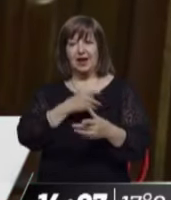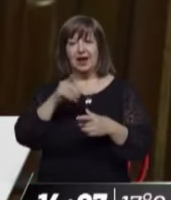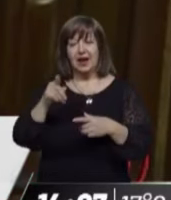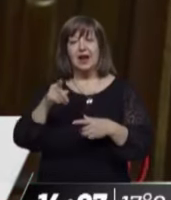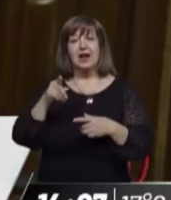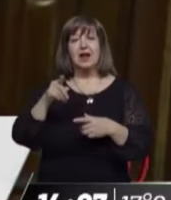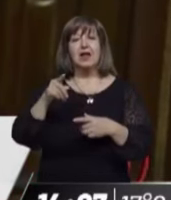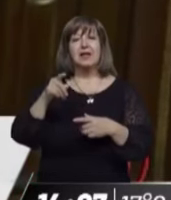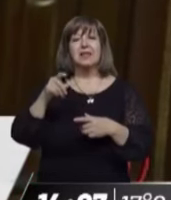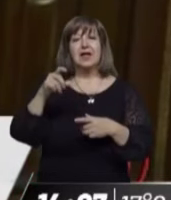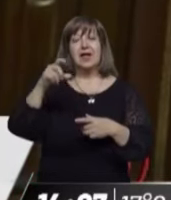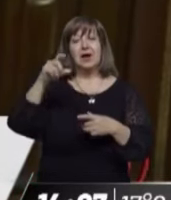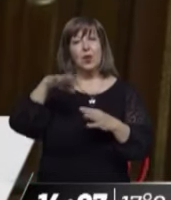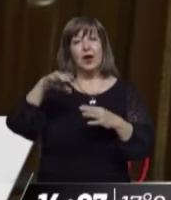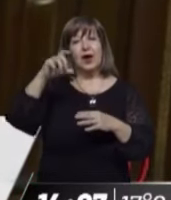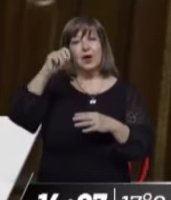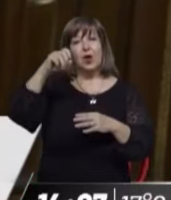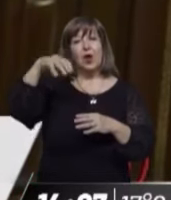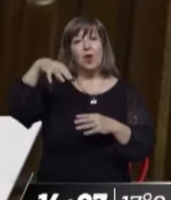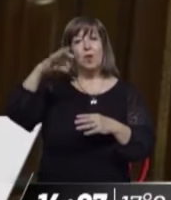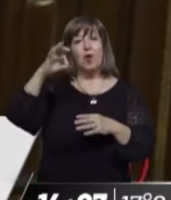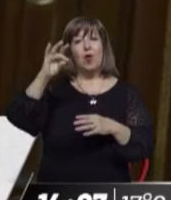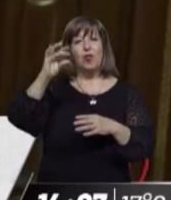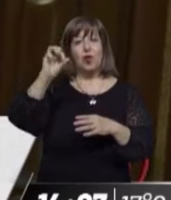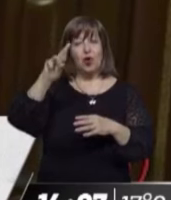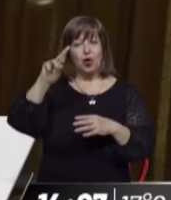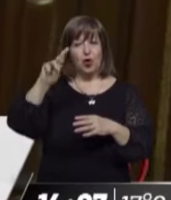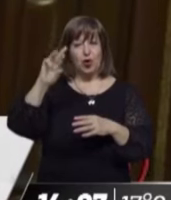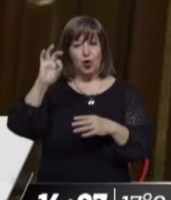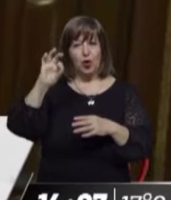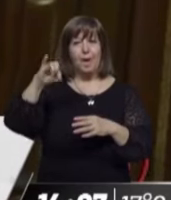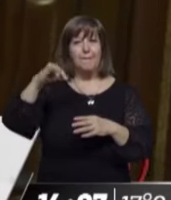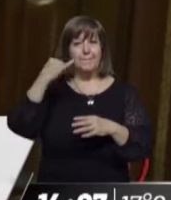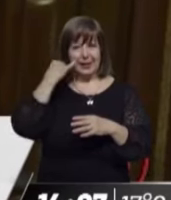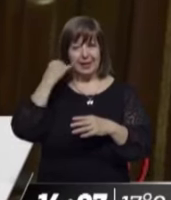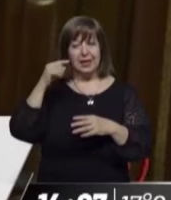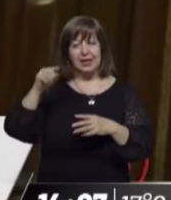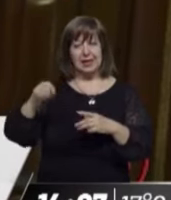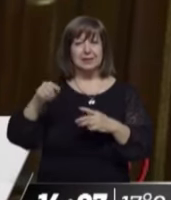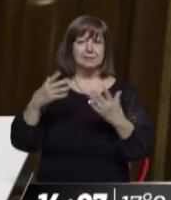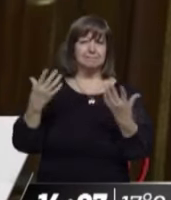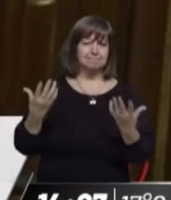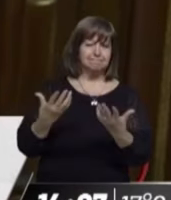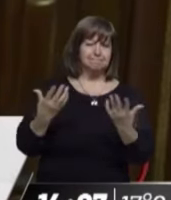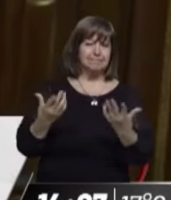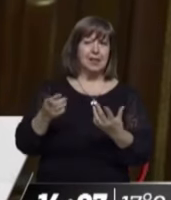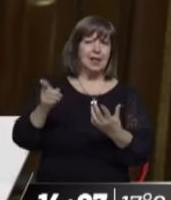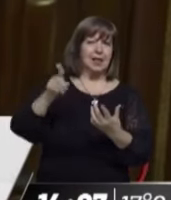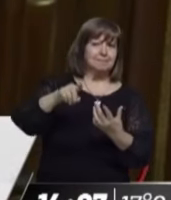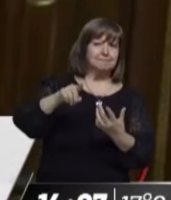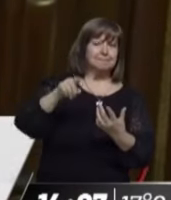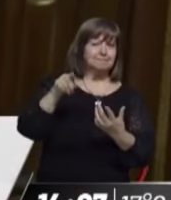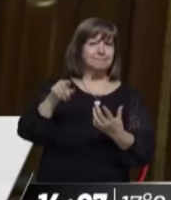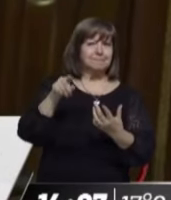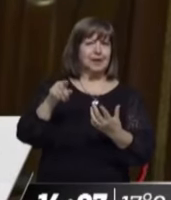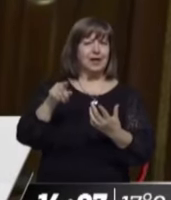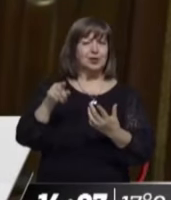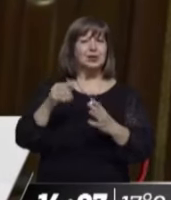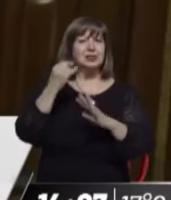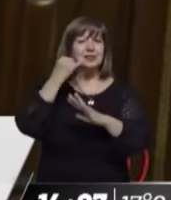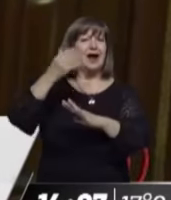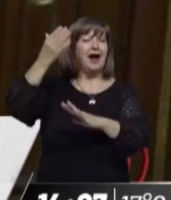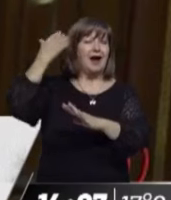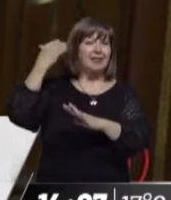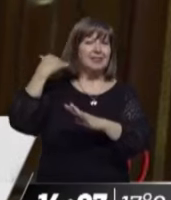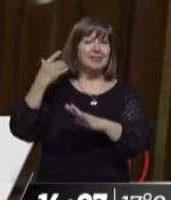toda una serie de relaciones, de influencias, seguirle los antecedentes de Ariel Lijo lleva algunos pasos a